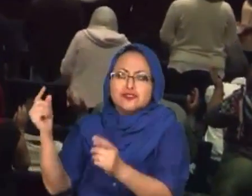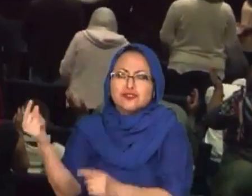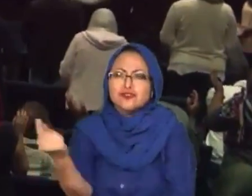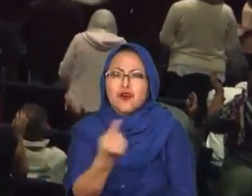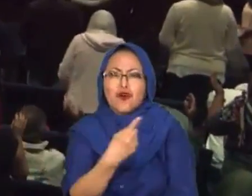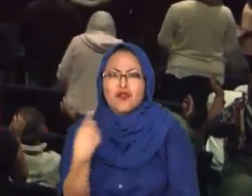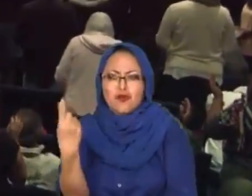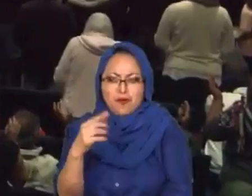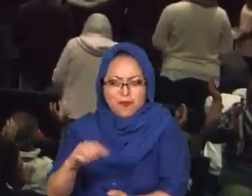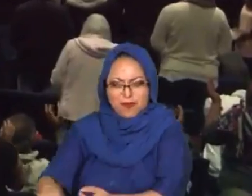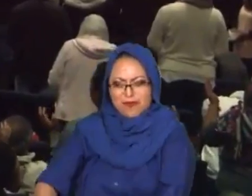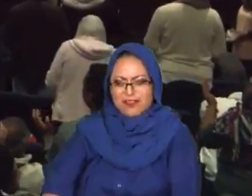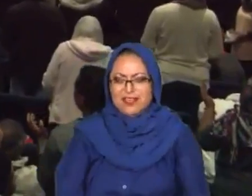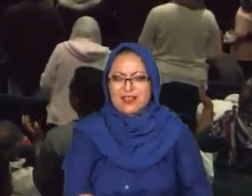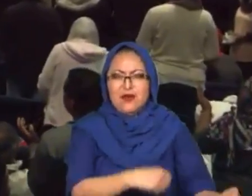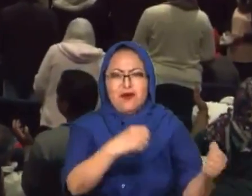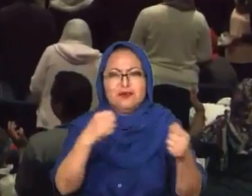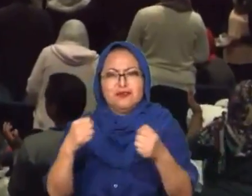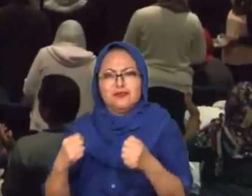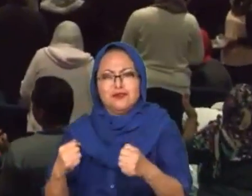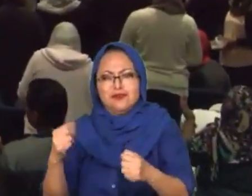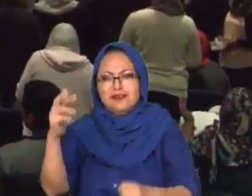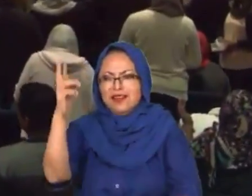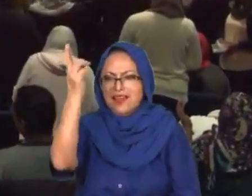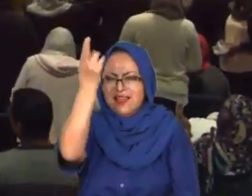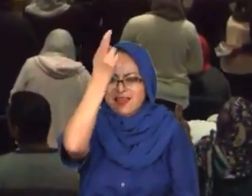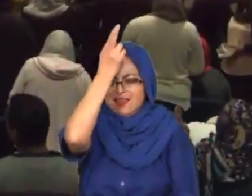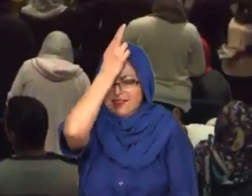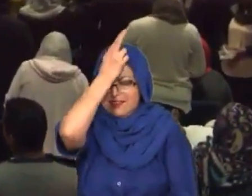Rey de Reyes.